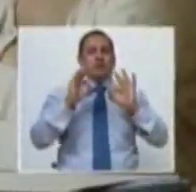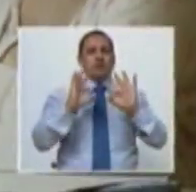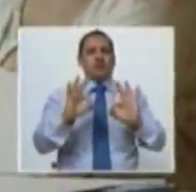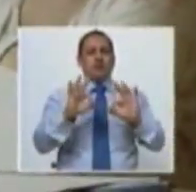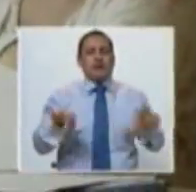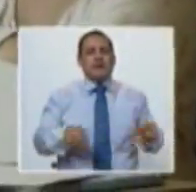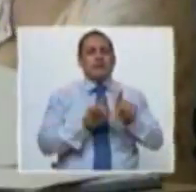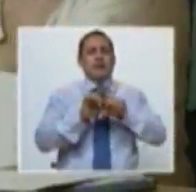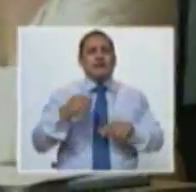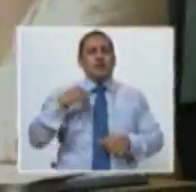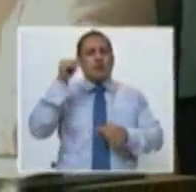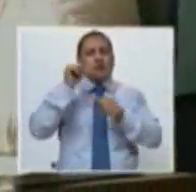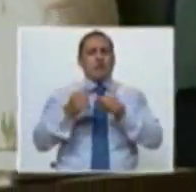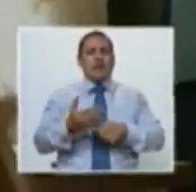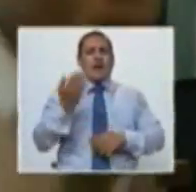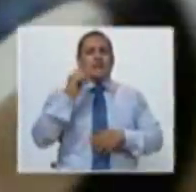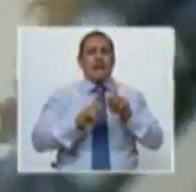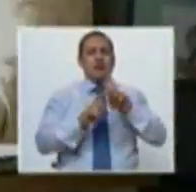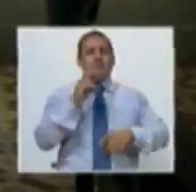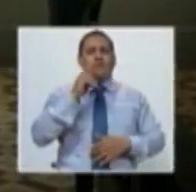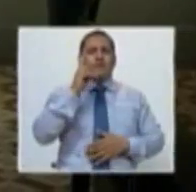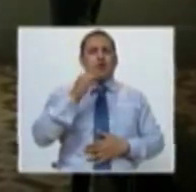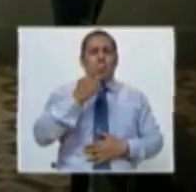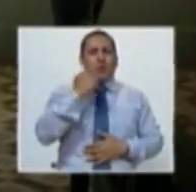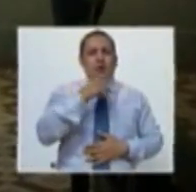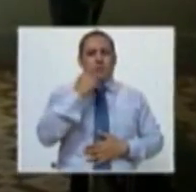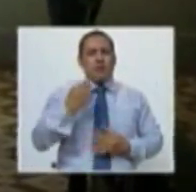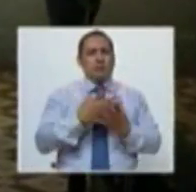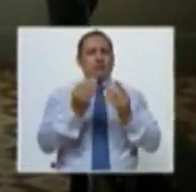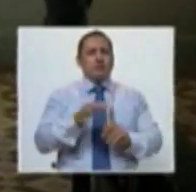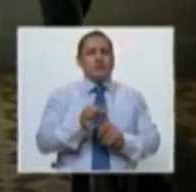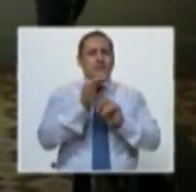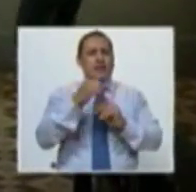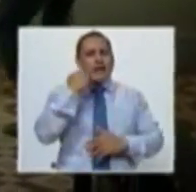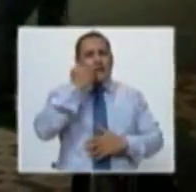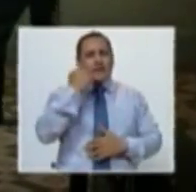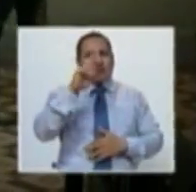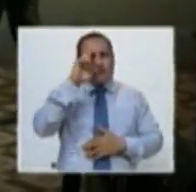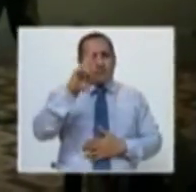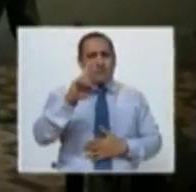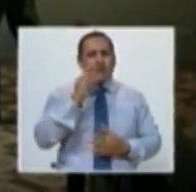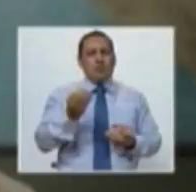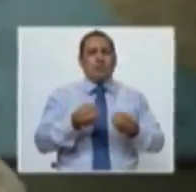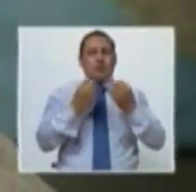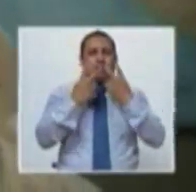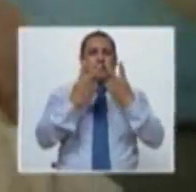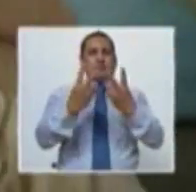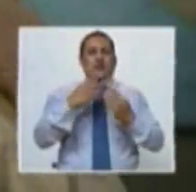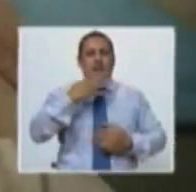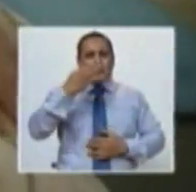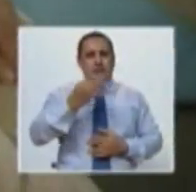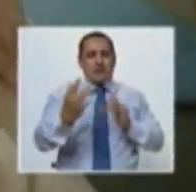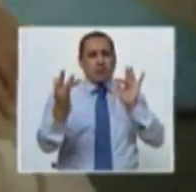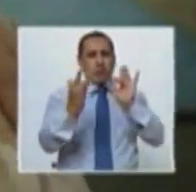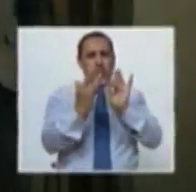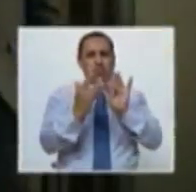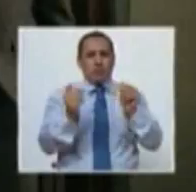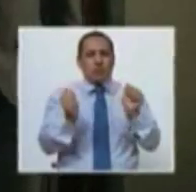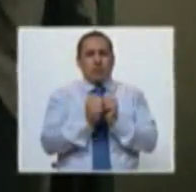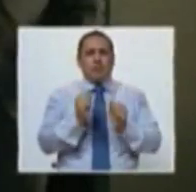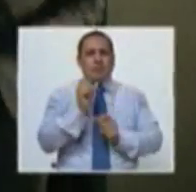¿Quién acaso no recuerda a algún profesor o profesora con especial cariño y respeto? Porque logró, seguro, conectar con